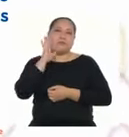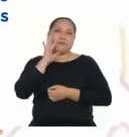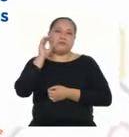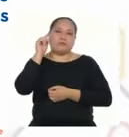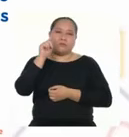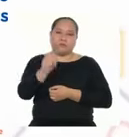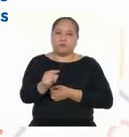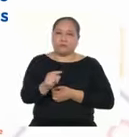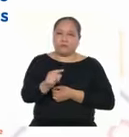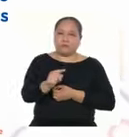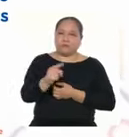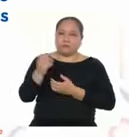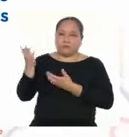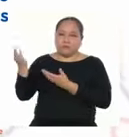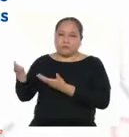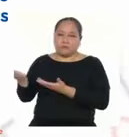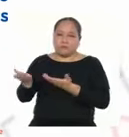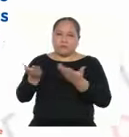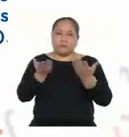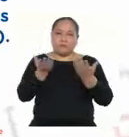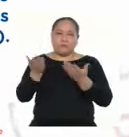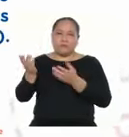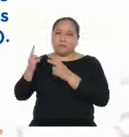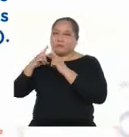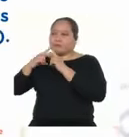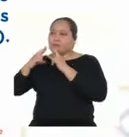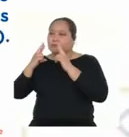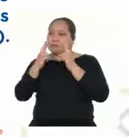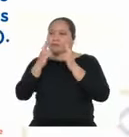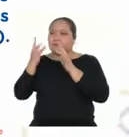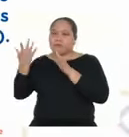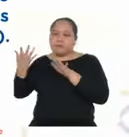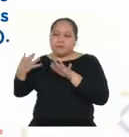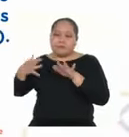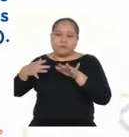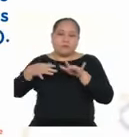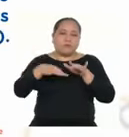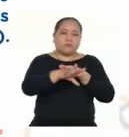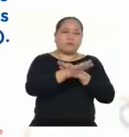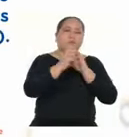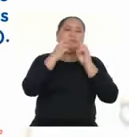contaminantes es transportado por los ríos al mar.